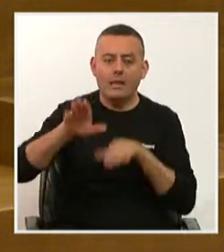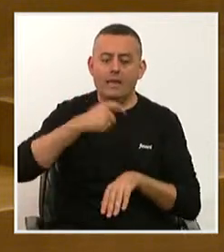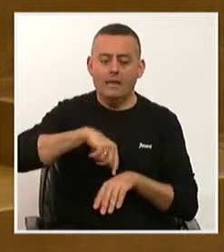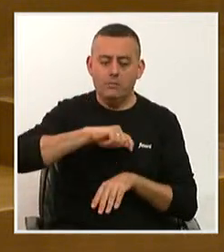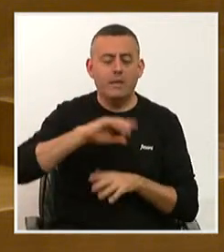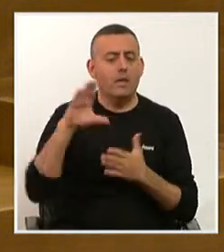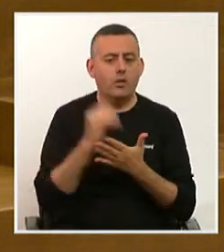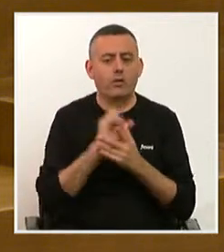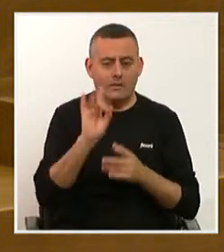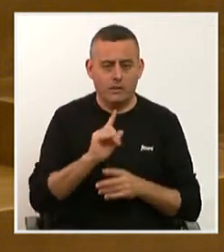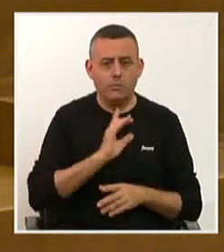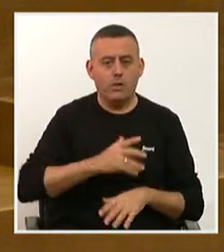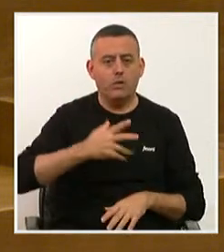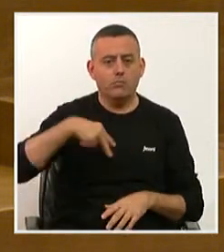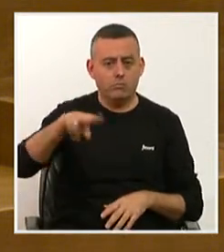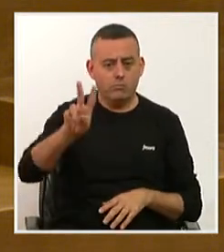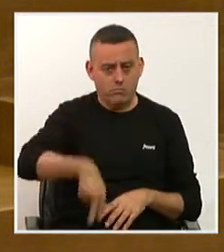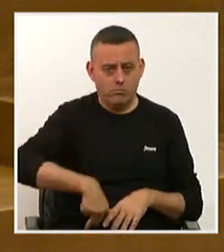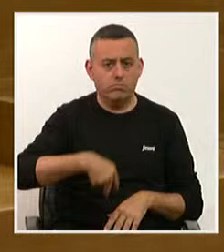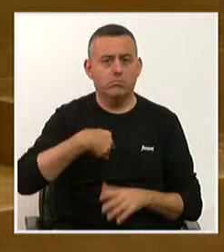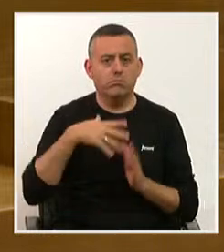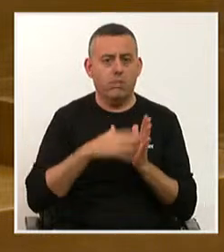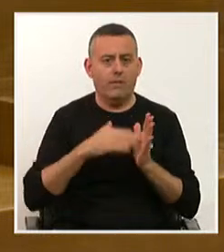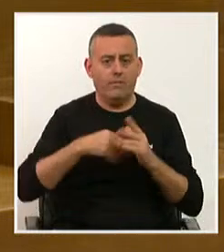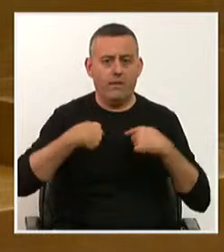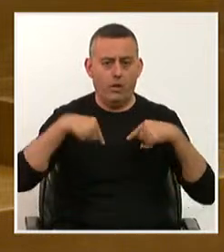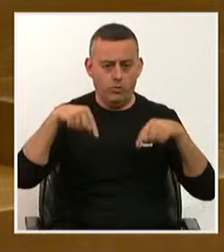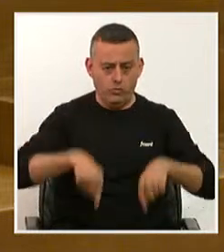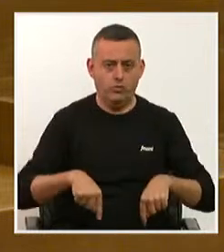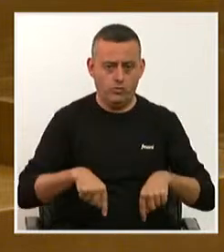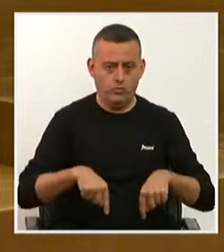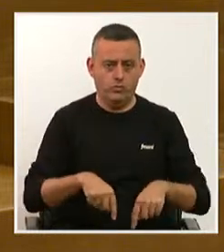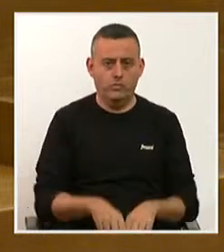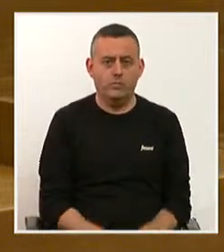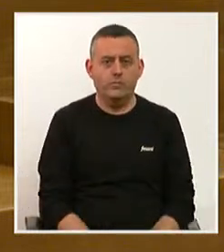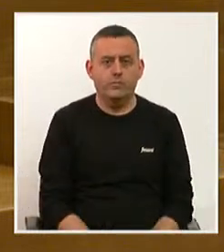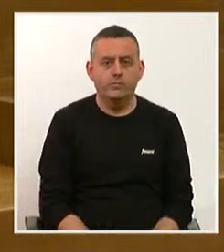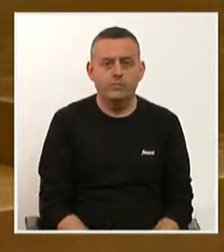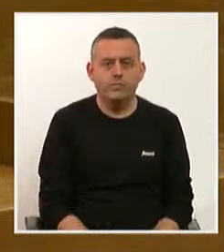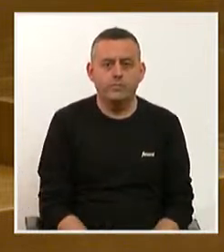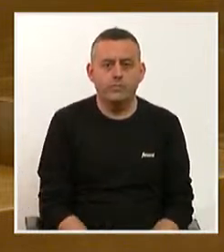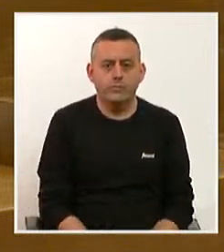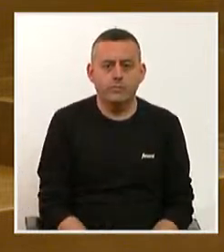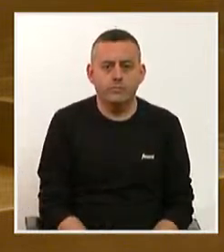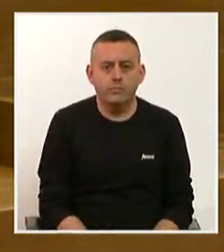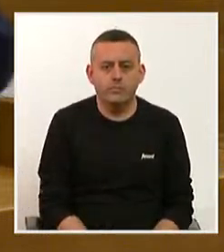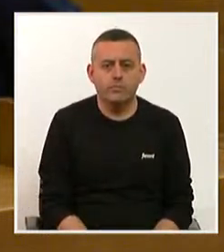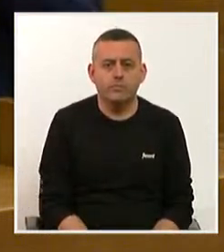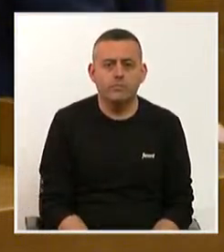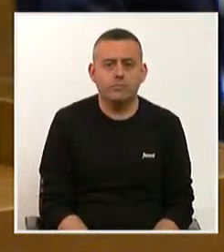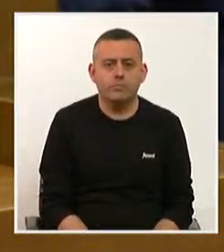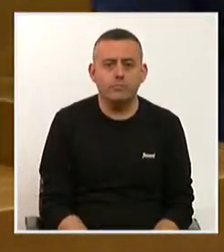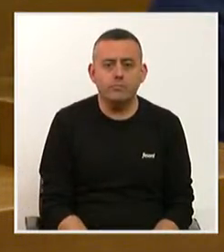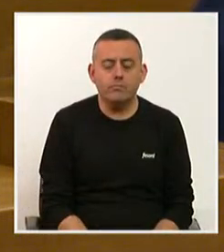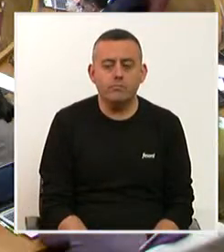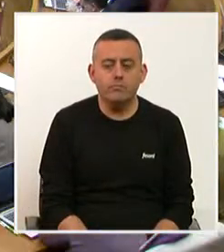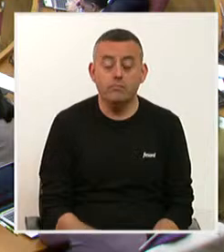valencians son valencians y valencianes muchas